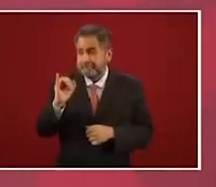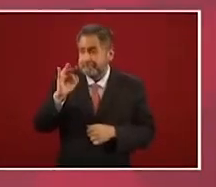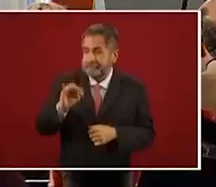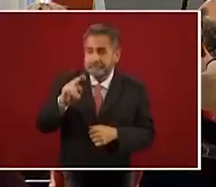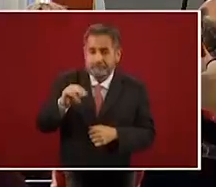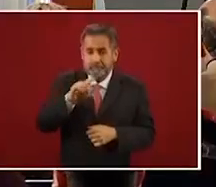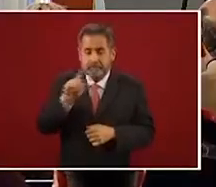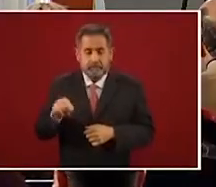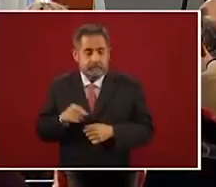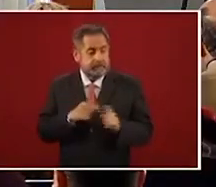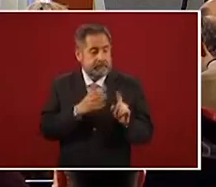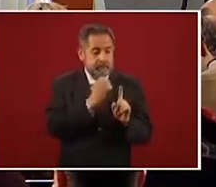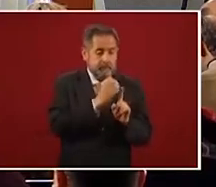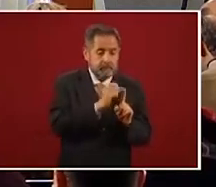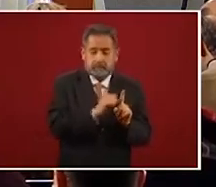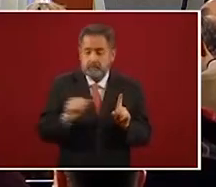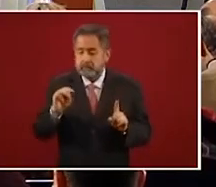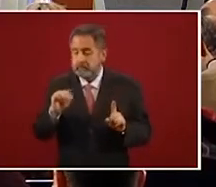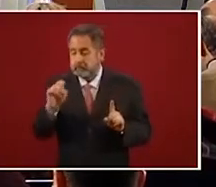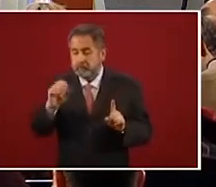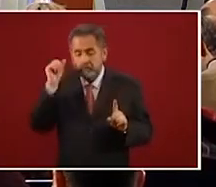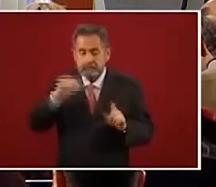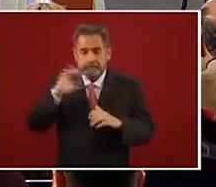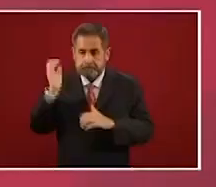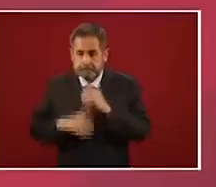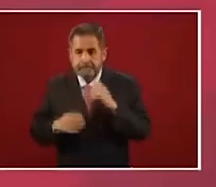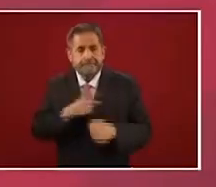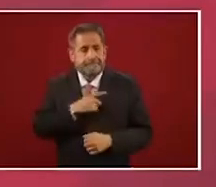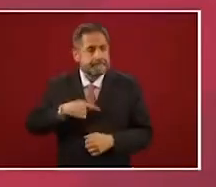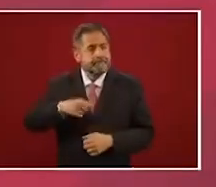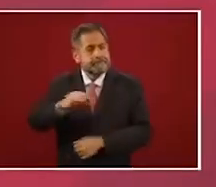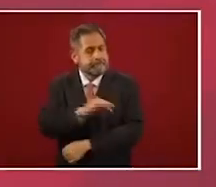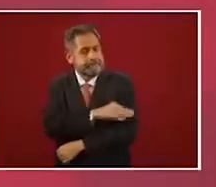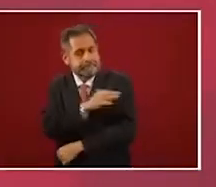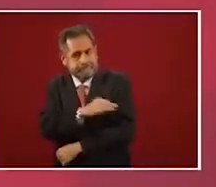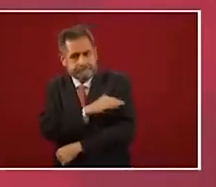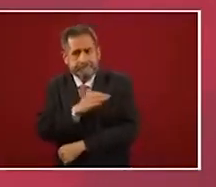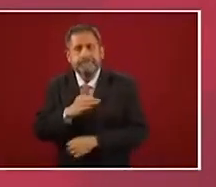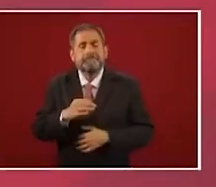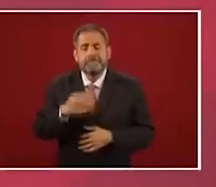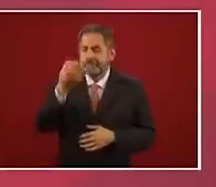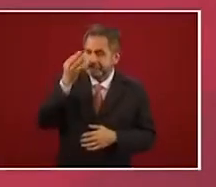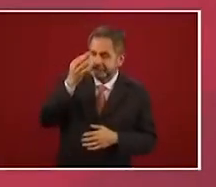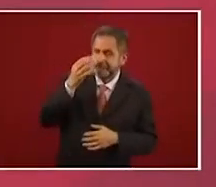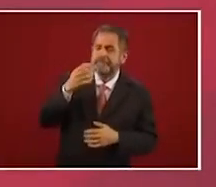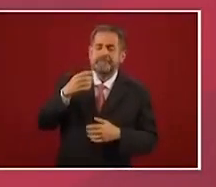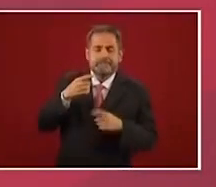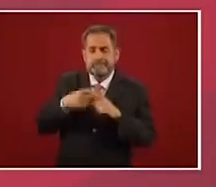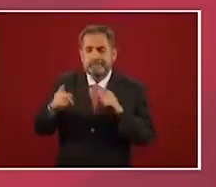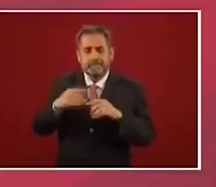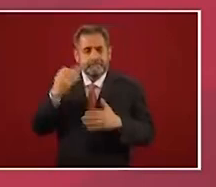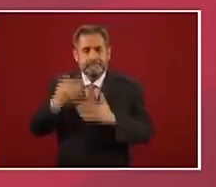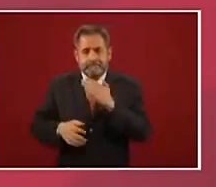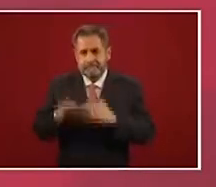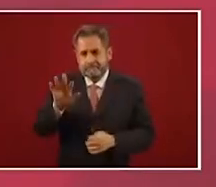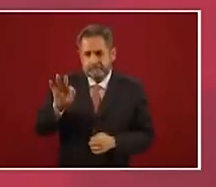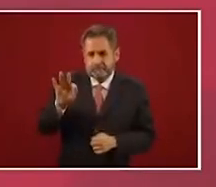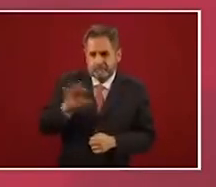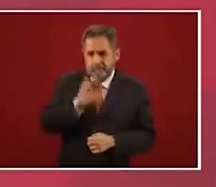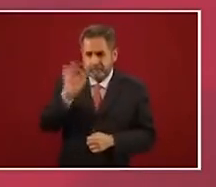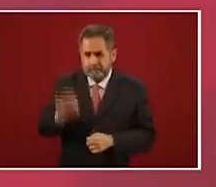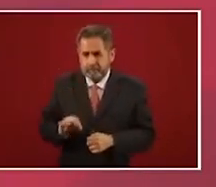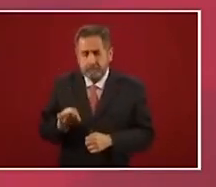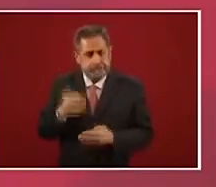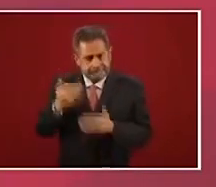empieza en octubre, termina en marzo o abril. Hay que vacunarse contra la influenza, aún nos falta cerca del 40% de la aplicación